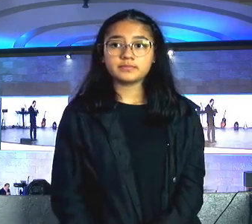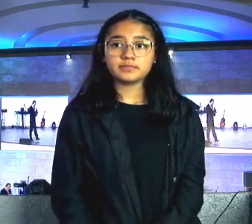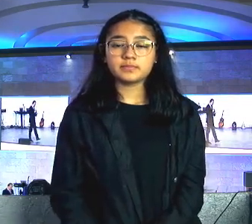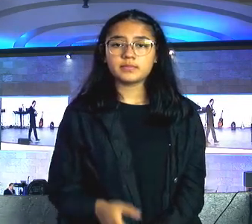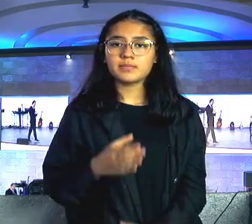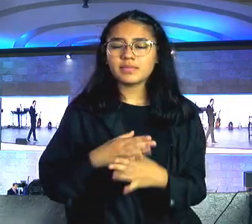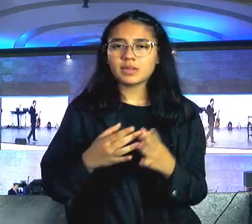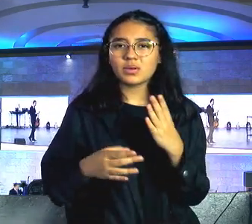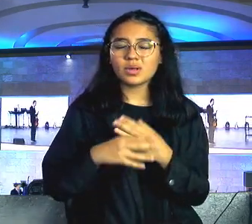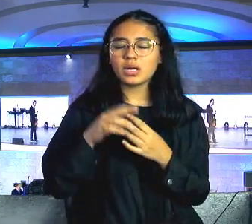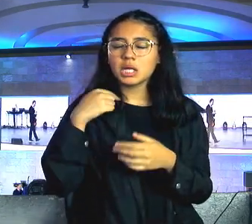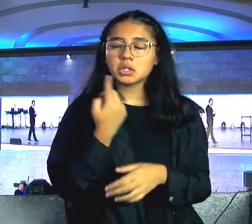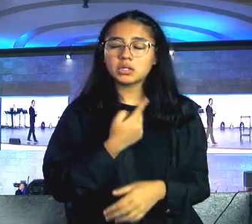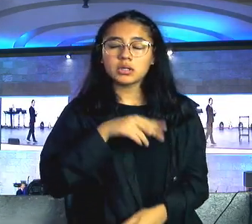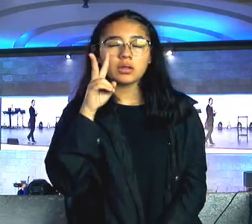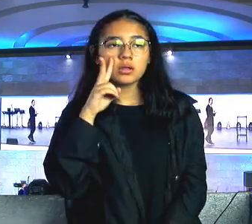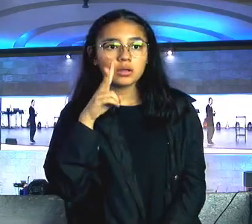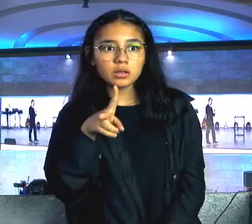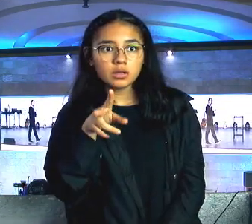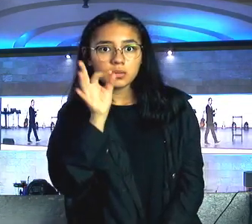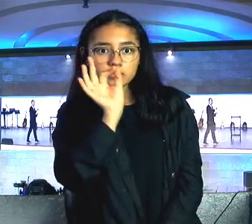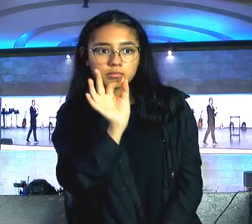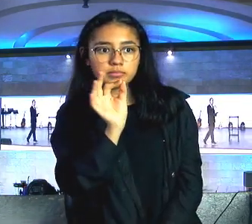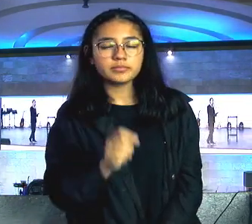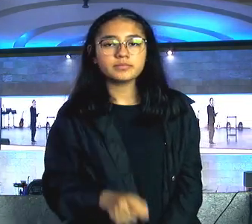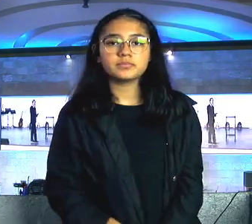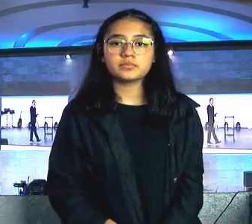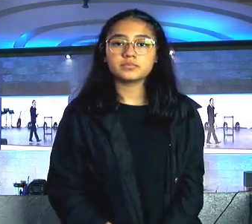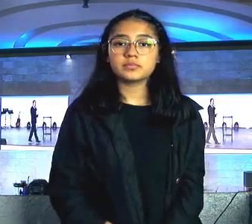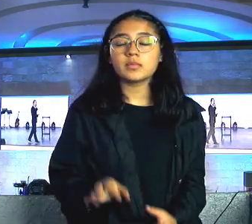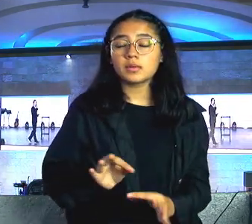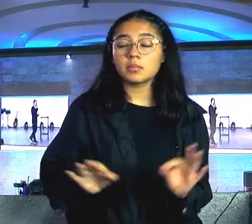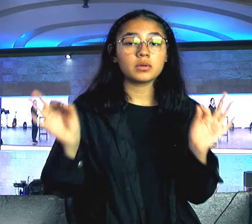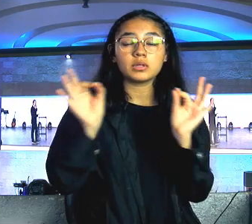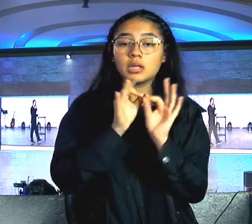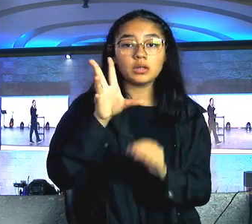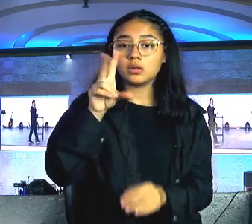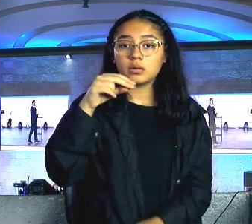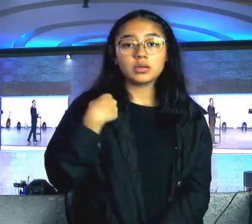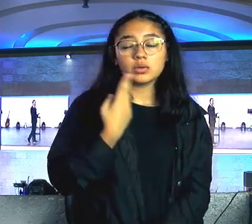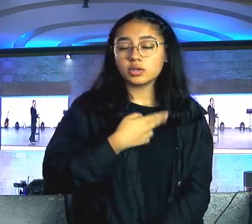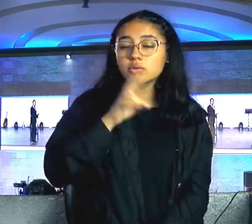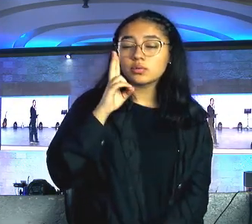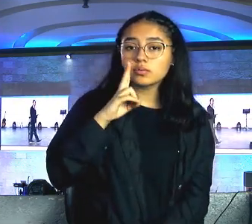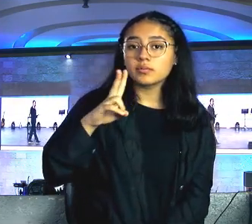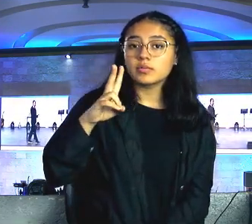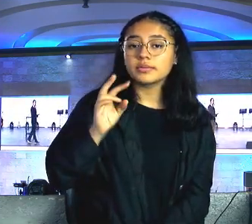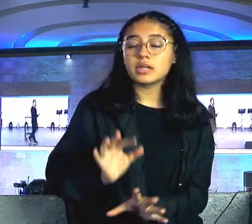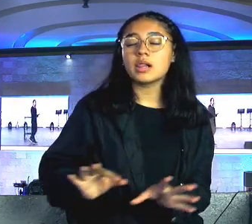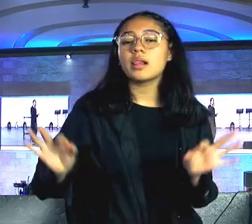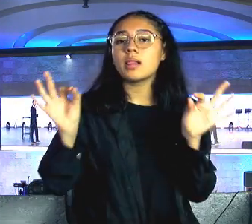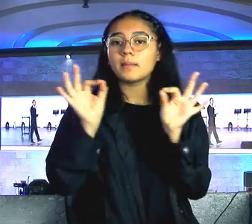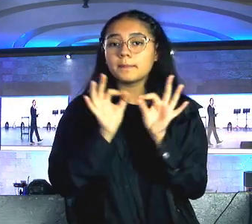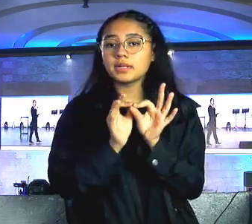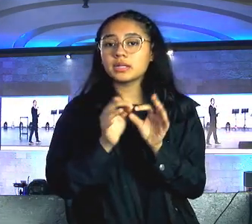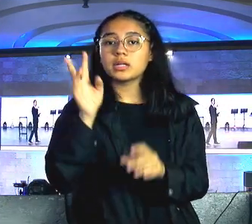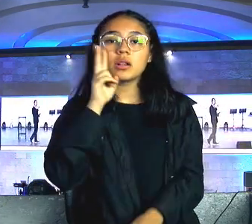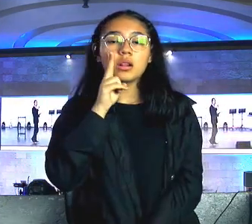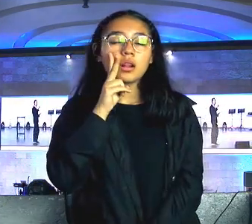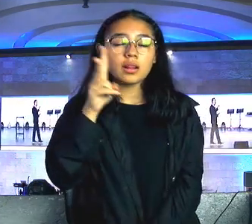muy evidentes para nosotros. Lo importante no es lo que nosotros vemos, lo importante es lo que ve